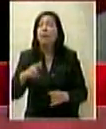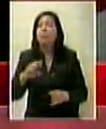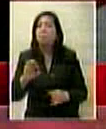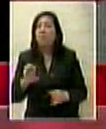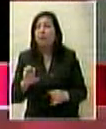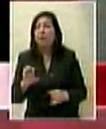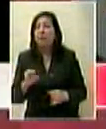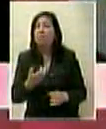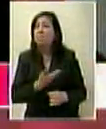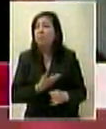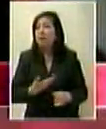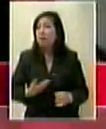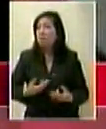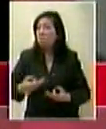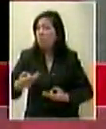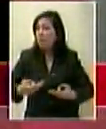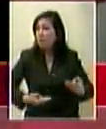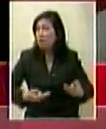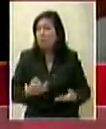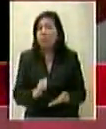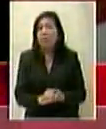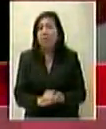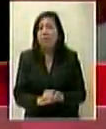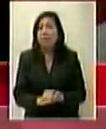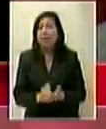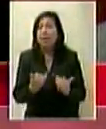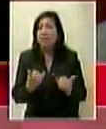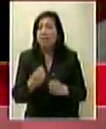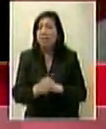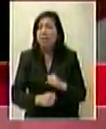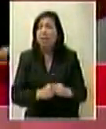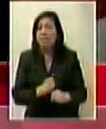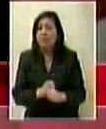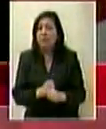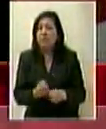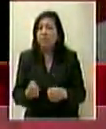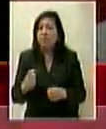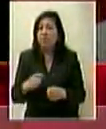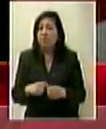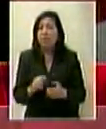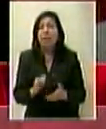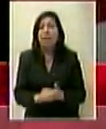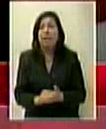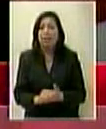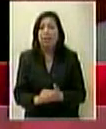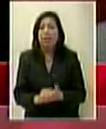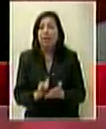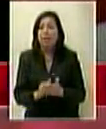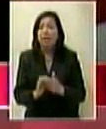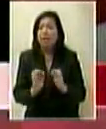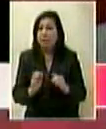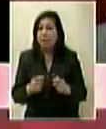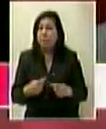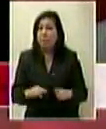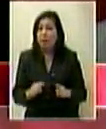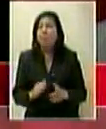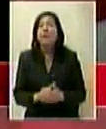Congreso de la República, en el presupuesto del presente año, ha incorporado una disposición que nos va a